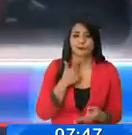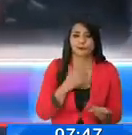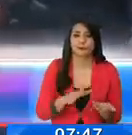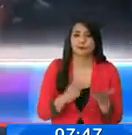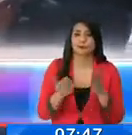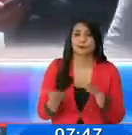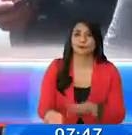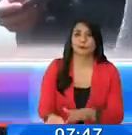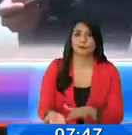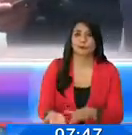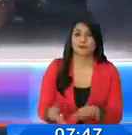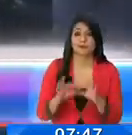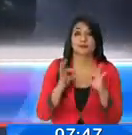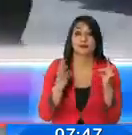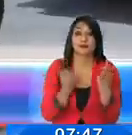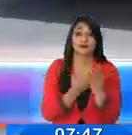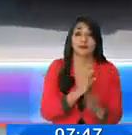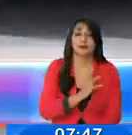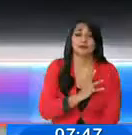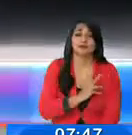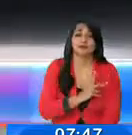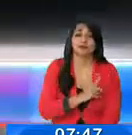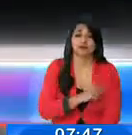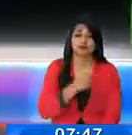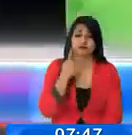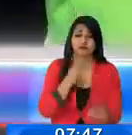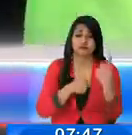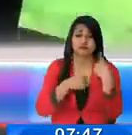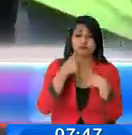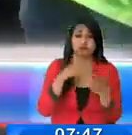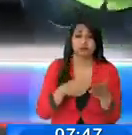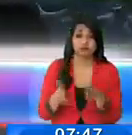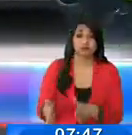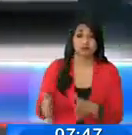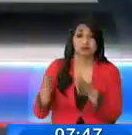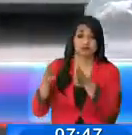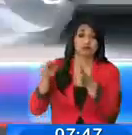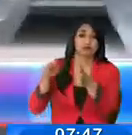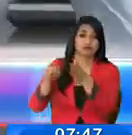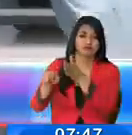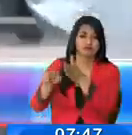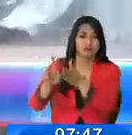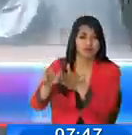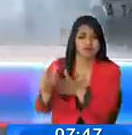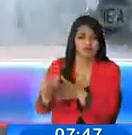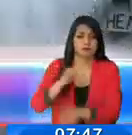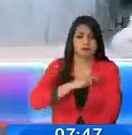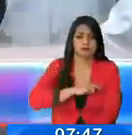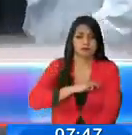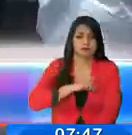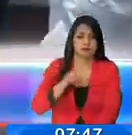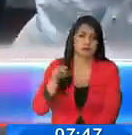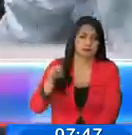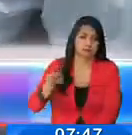del intenso dolor de sus deudos, el cuerpo fue trasladado hasta la morgue del cementerio municipal.